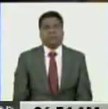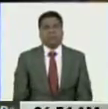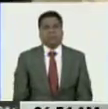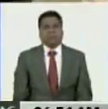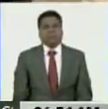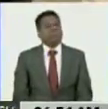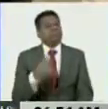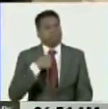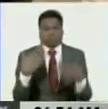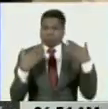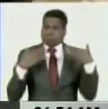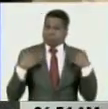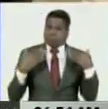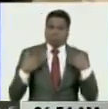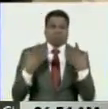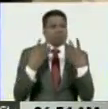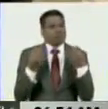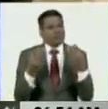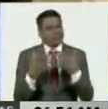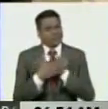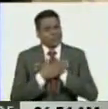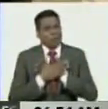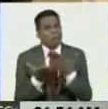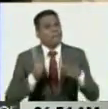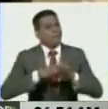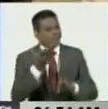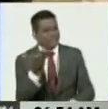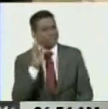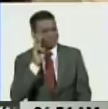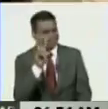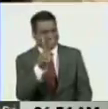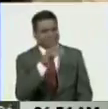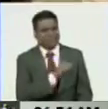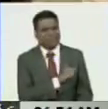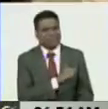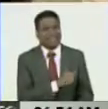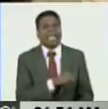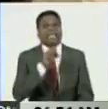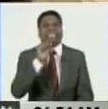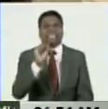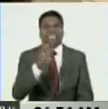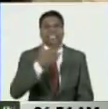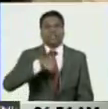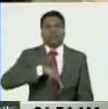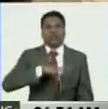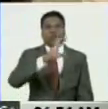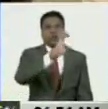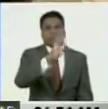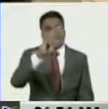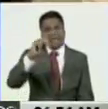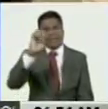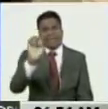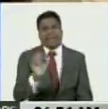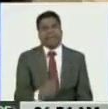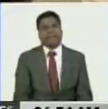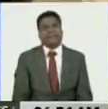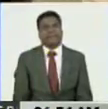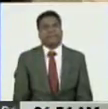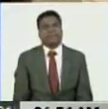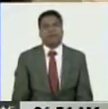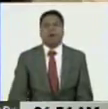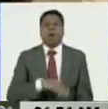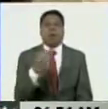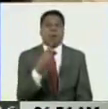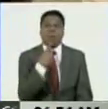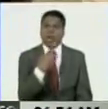me alegra mucho, porque fíjate, si realmente el Consejo Nacional Electoral, como